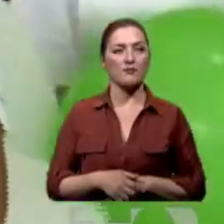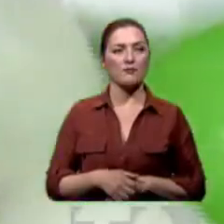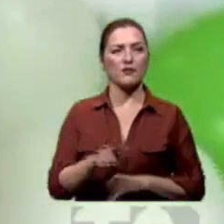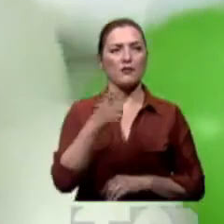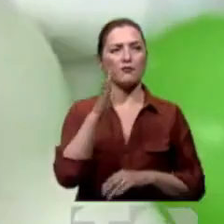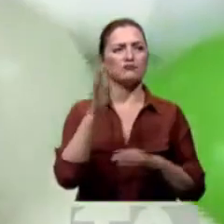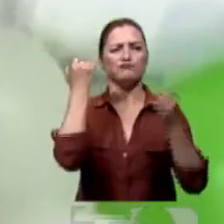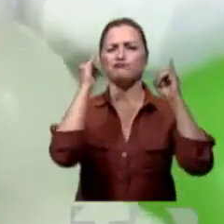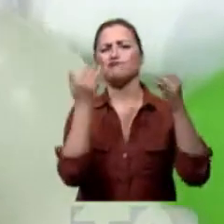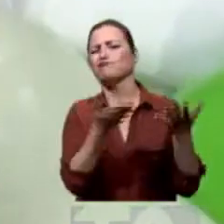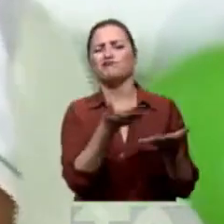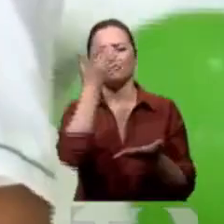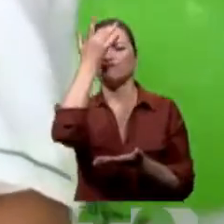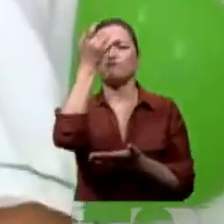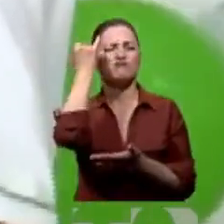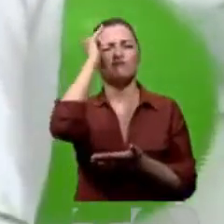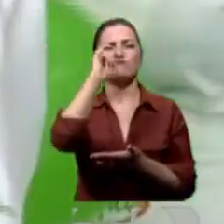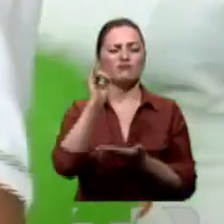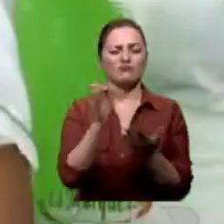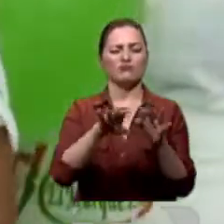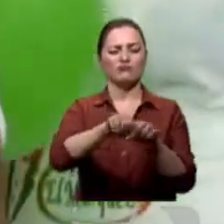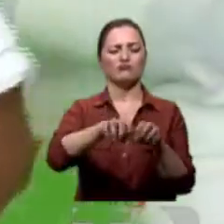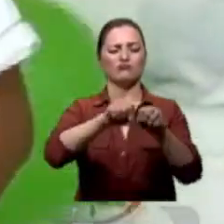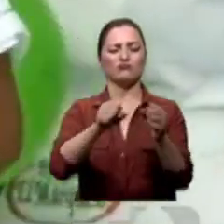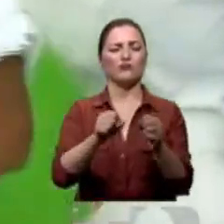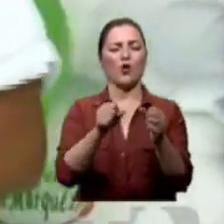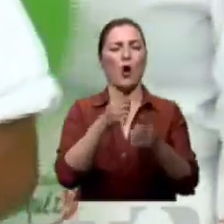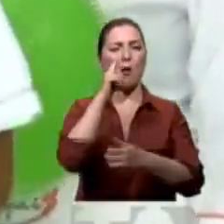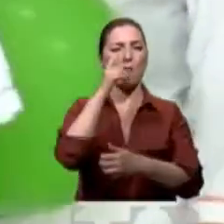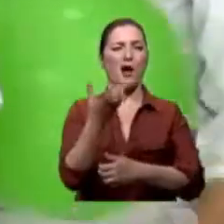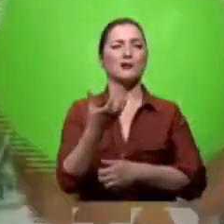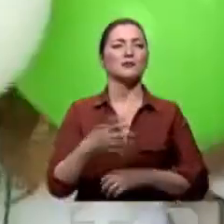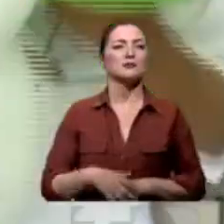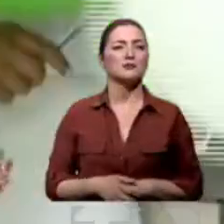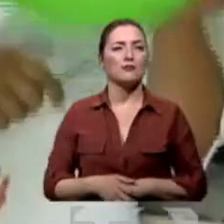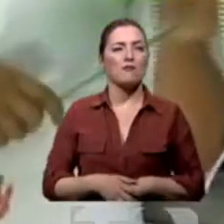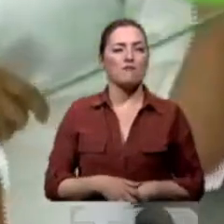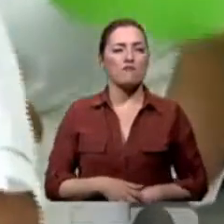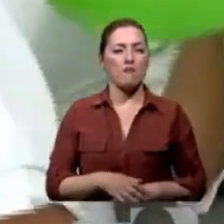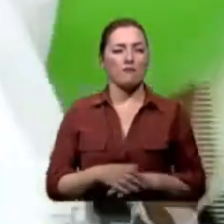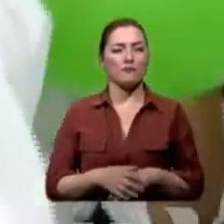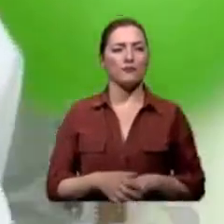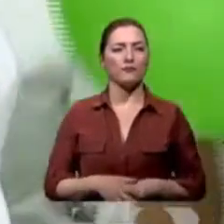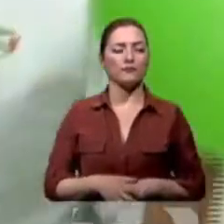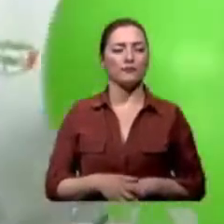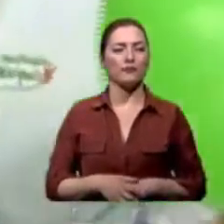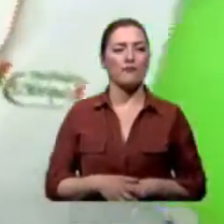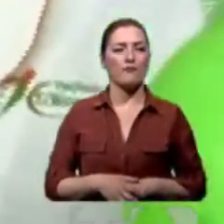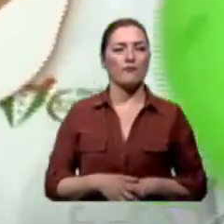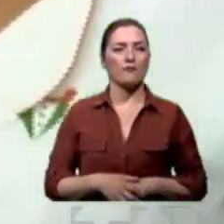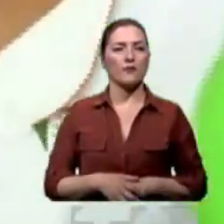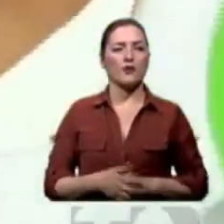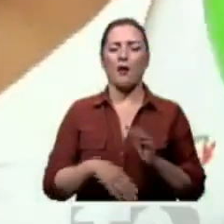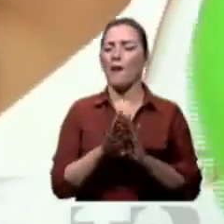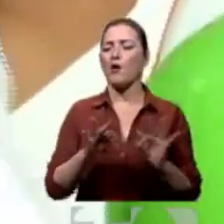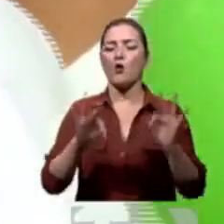querido poner a consideración en este sitio. ¿Cómo está? Un buen día. Claro, nosotros hemos decorado eventos